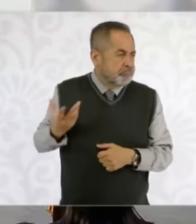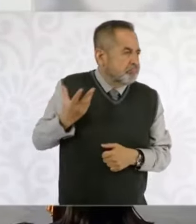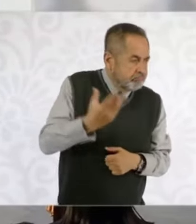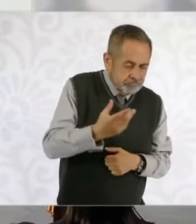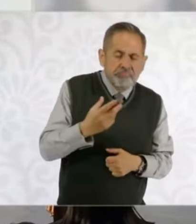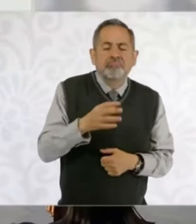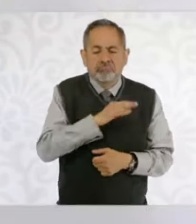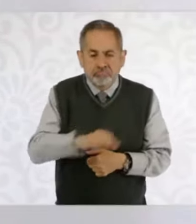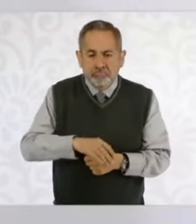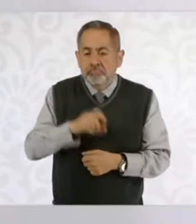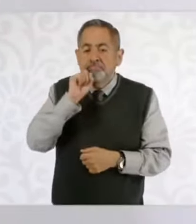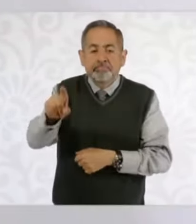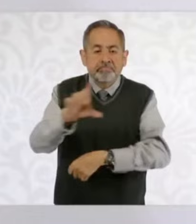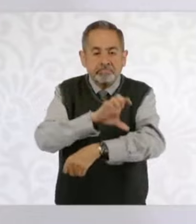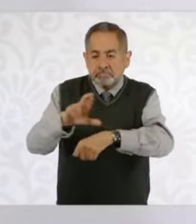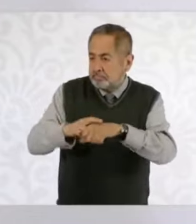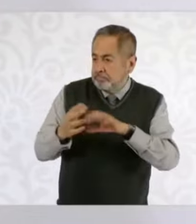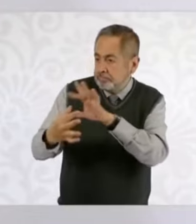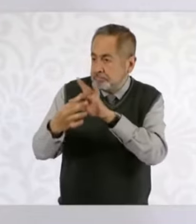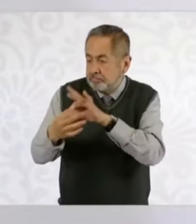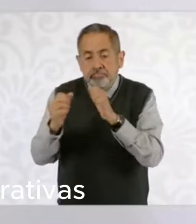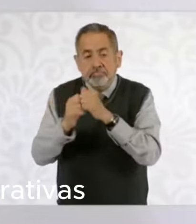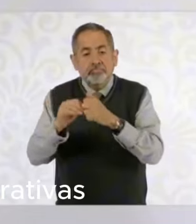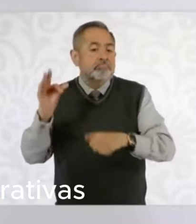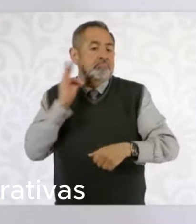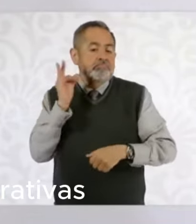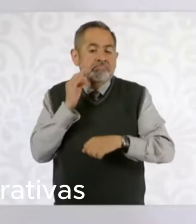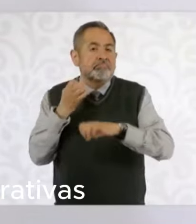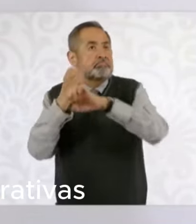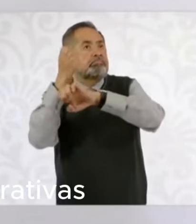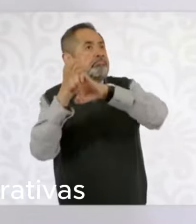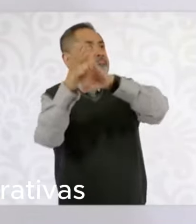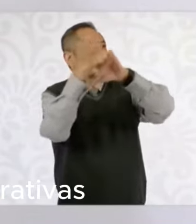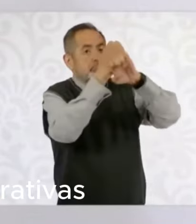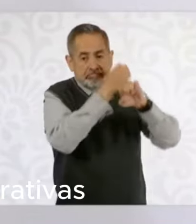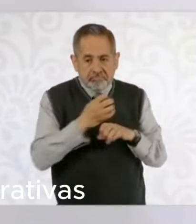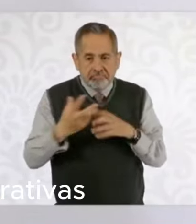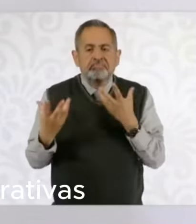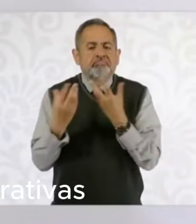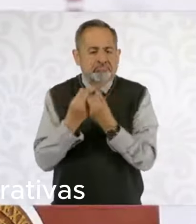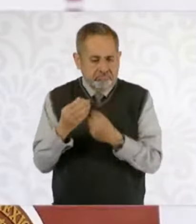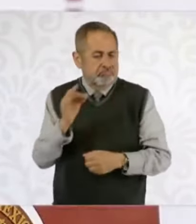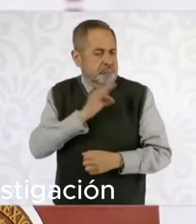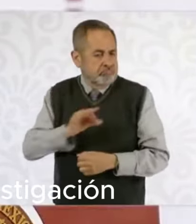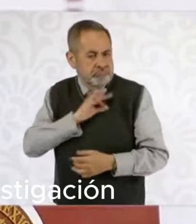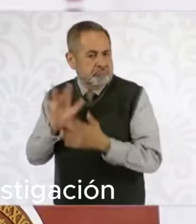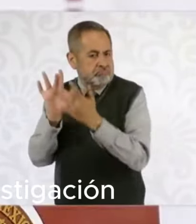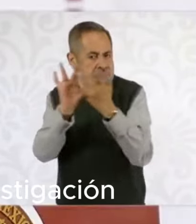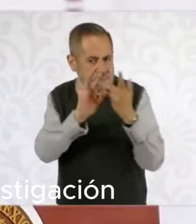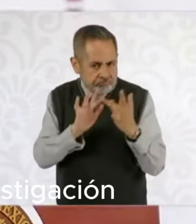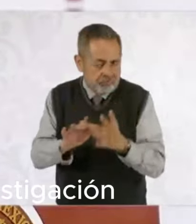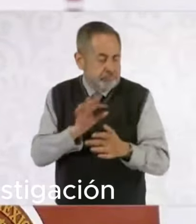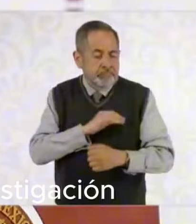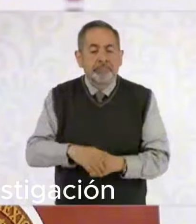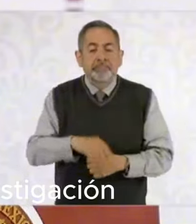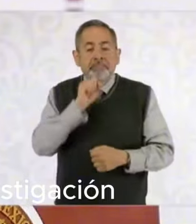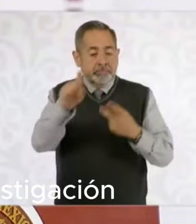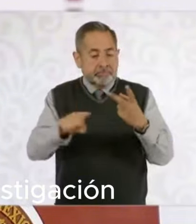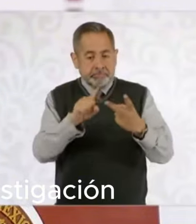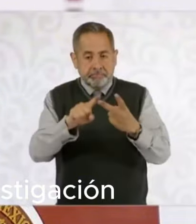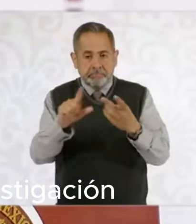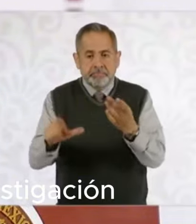la coordinación con las Fiscalías Generales de Justicia de las entidades federativas. Y también la Ley del